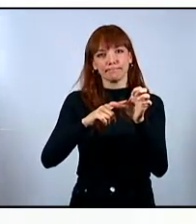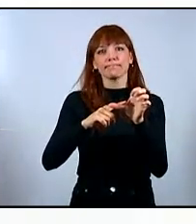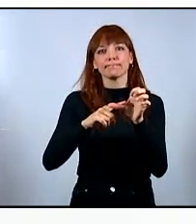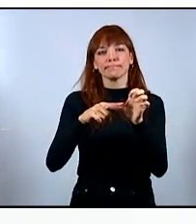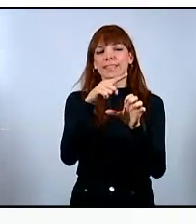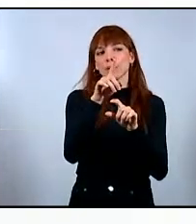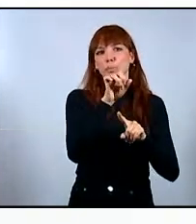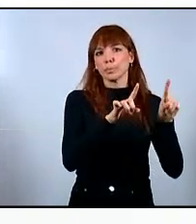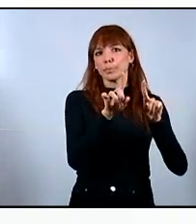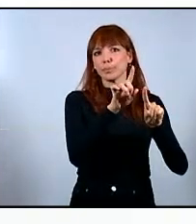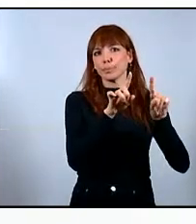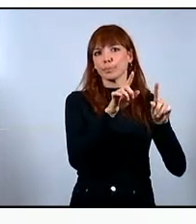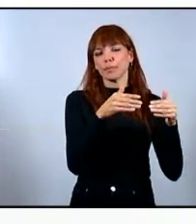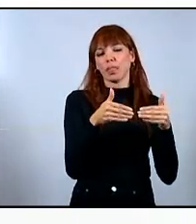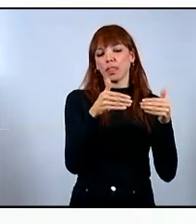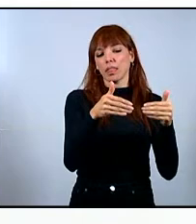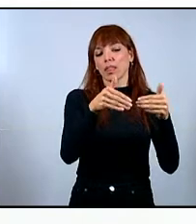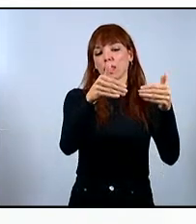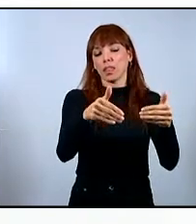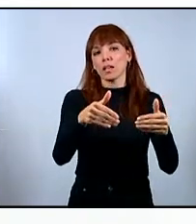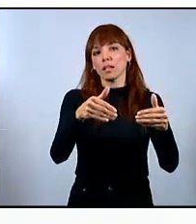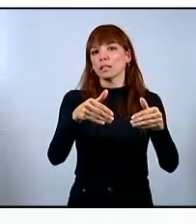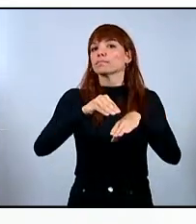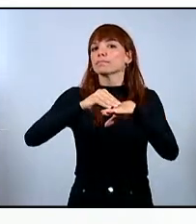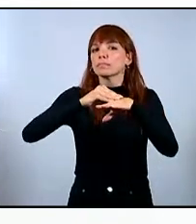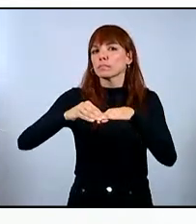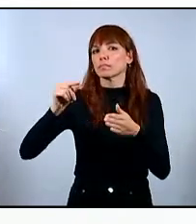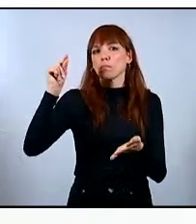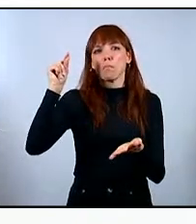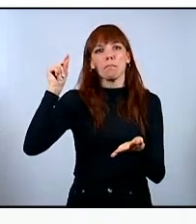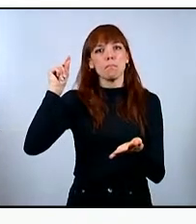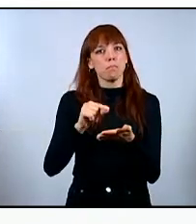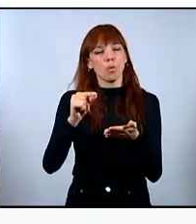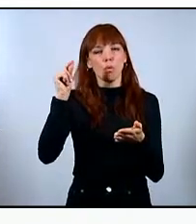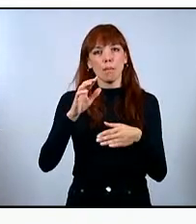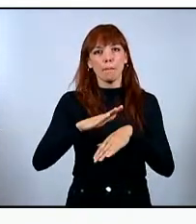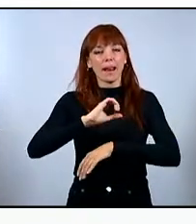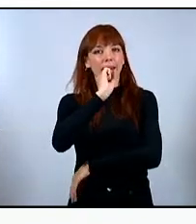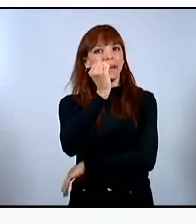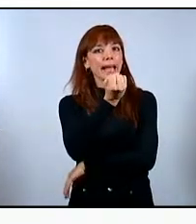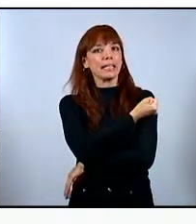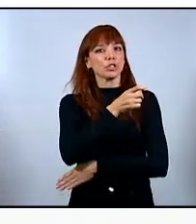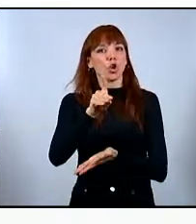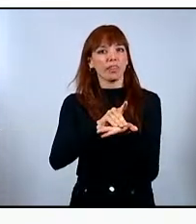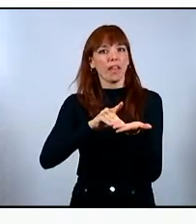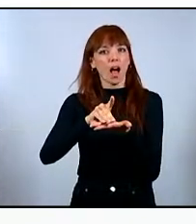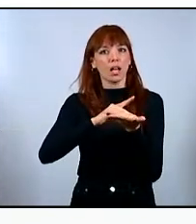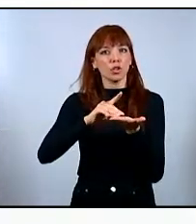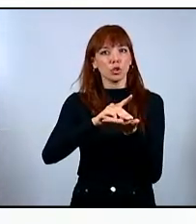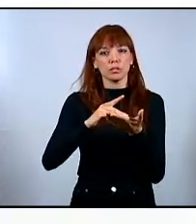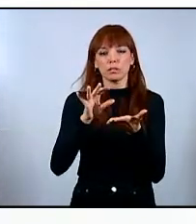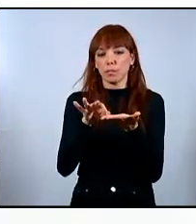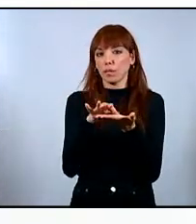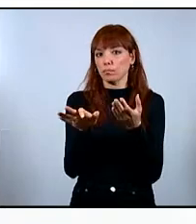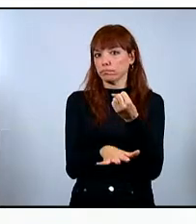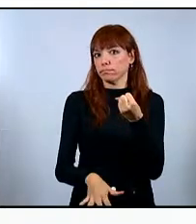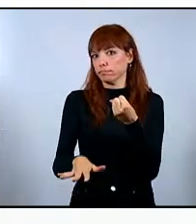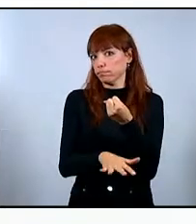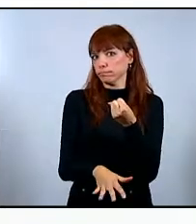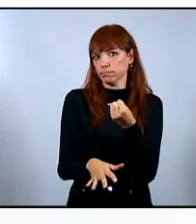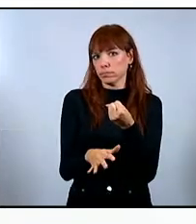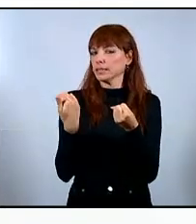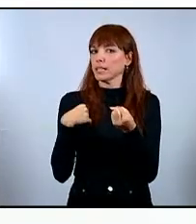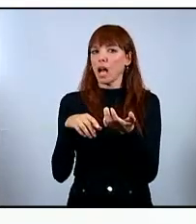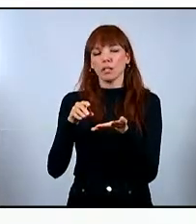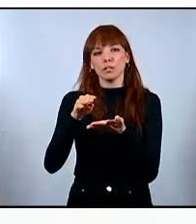tiempo récord con la licitación para el suministro de licencia de bases de datos. Les estoy hablando de servicios básicos, como puede ser el